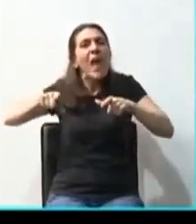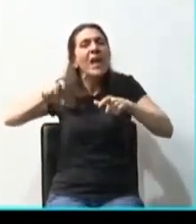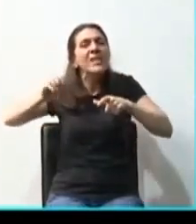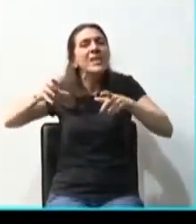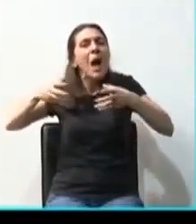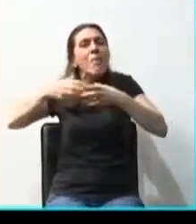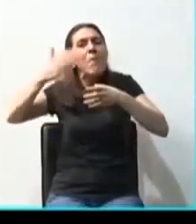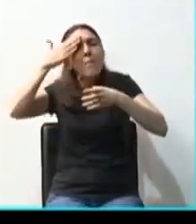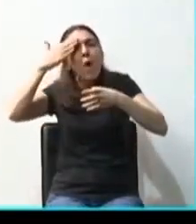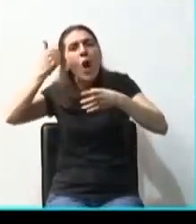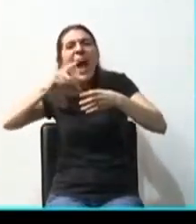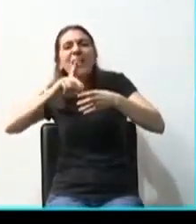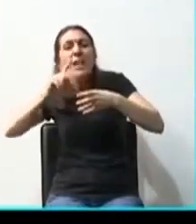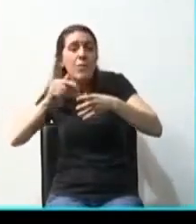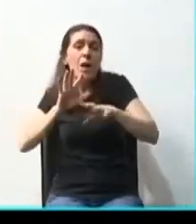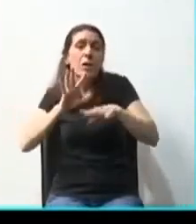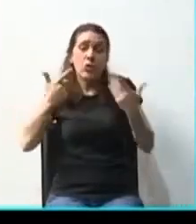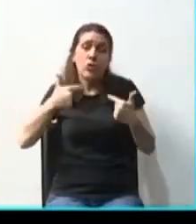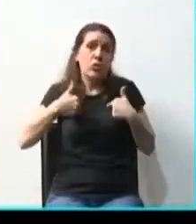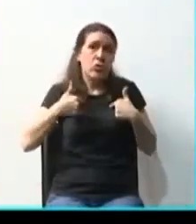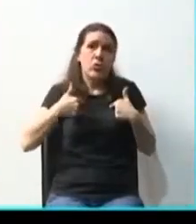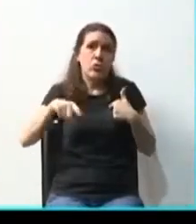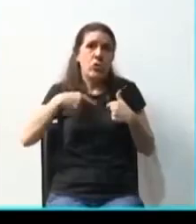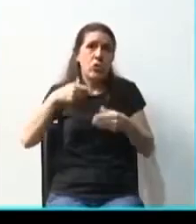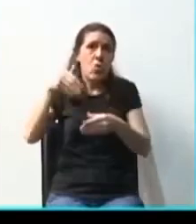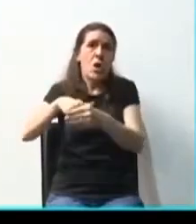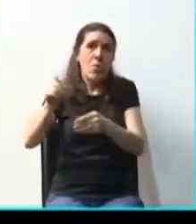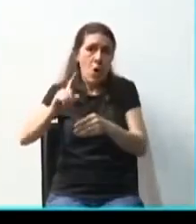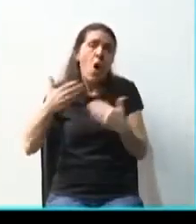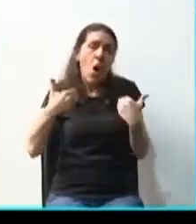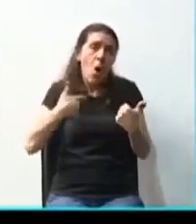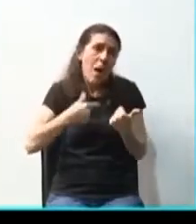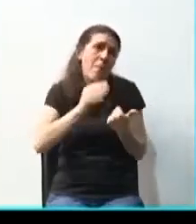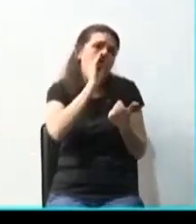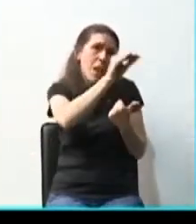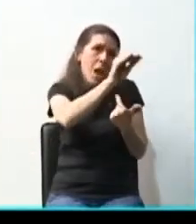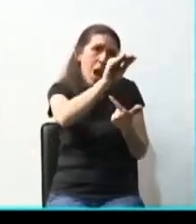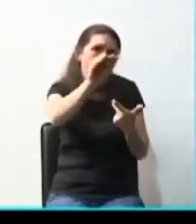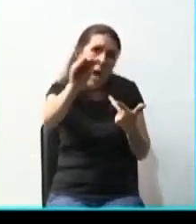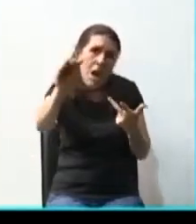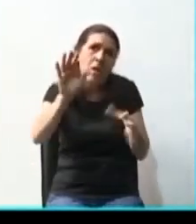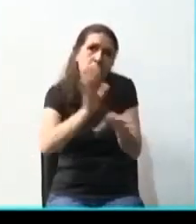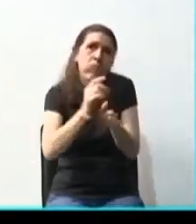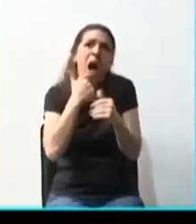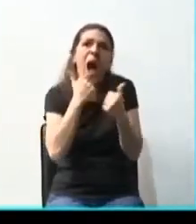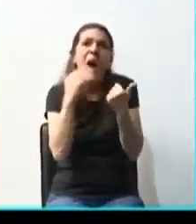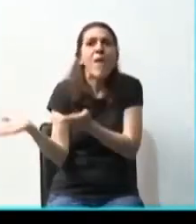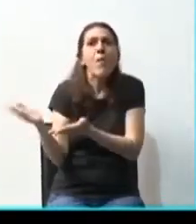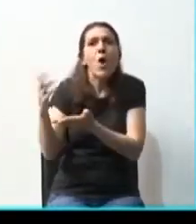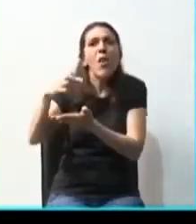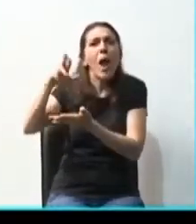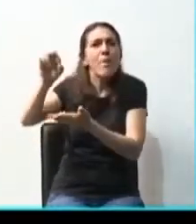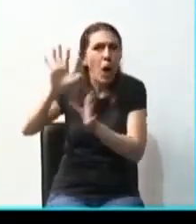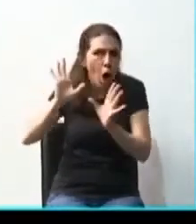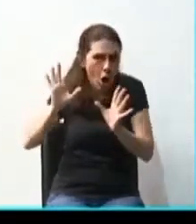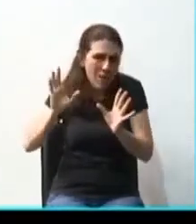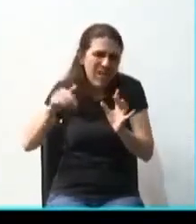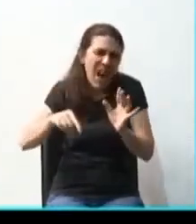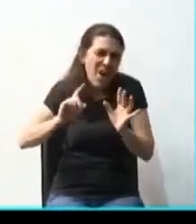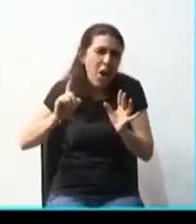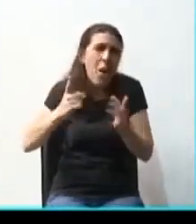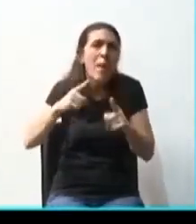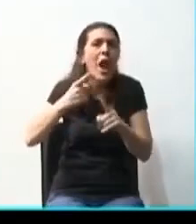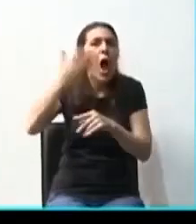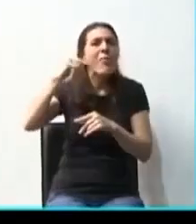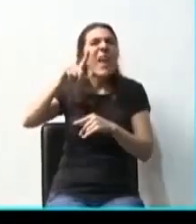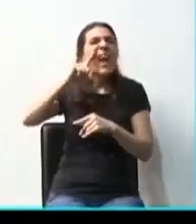eso. Obviamente se puede tocar timbres a favor, no creo que nadie toque timbres a favor del PRO ahora, porque como dijo Emilio Monzó,